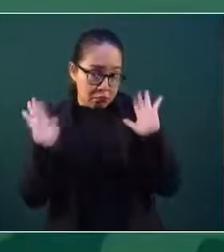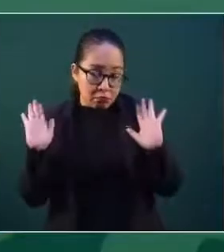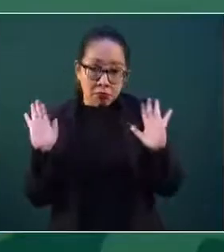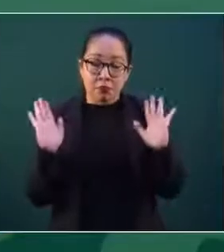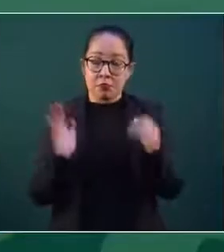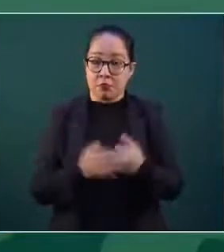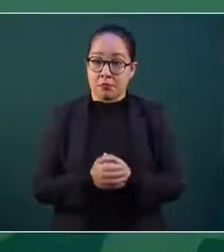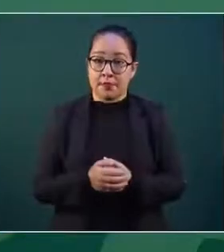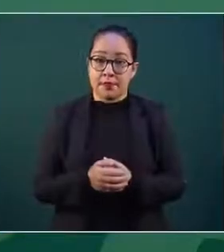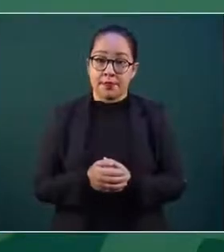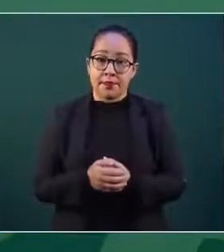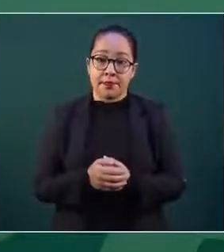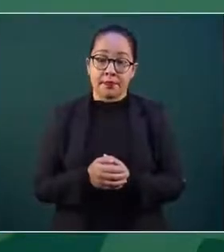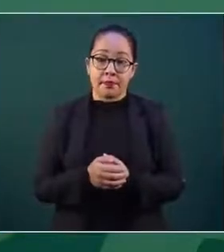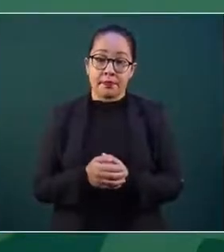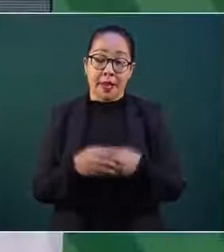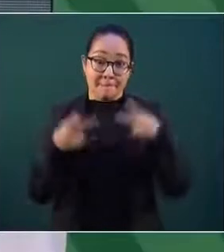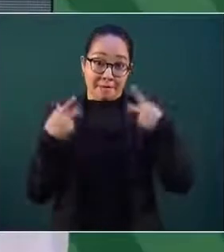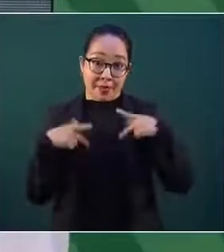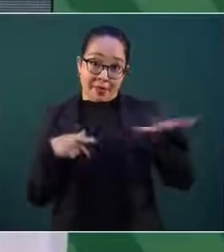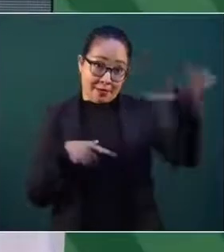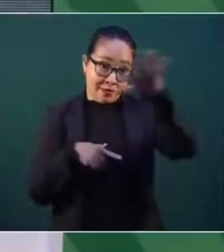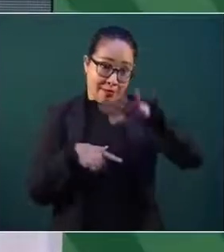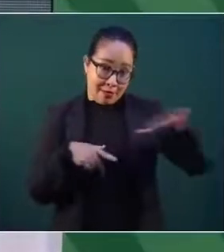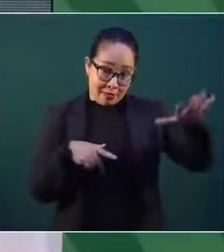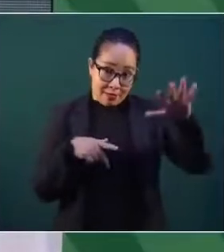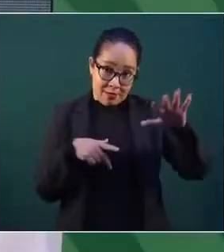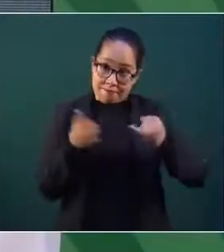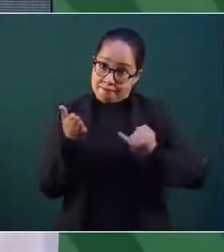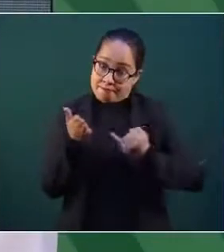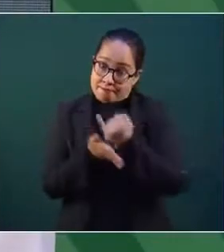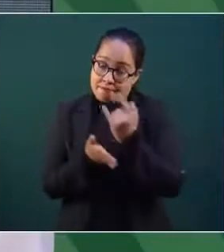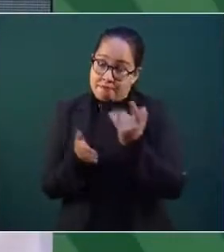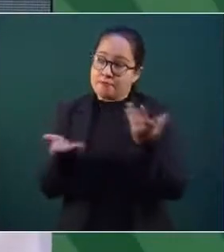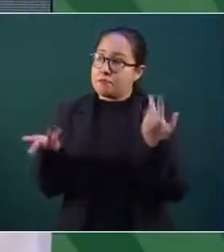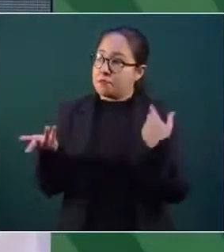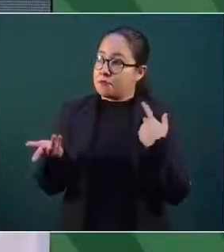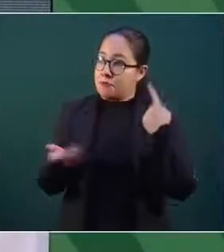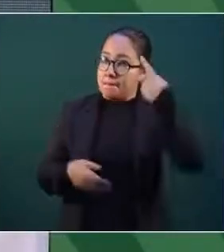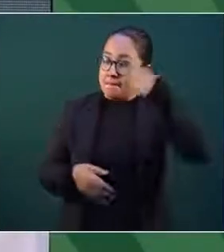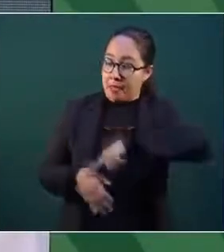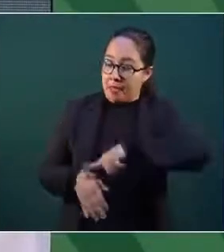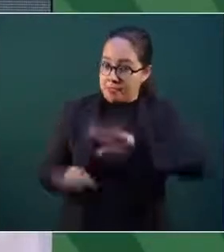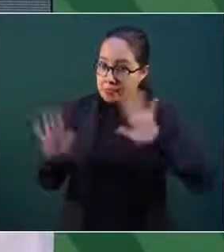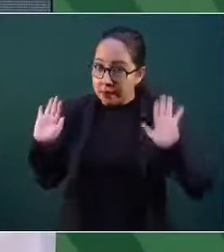el pueblo es el soberano, es el que manda,